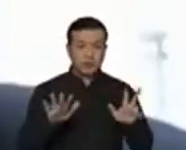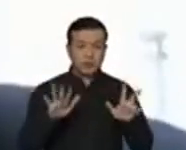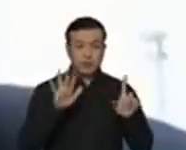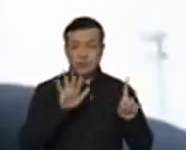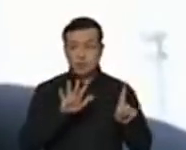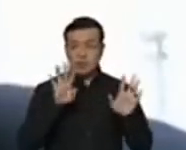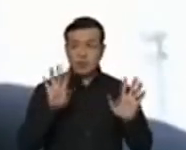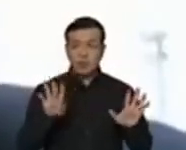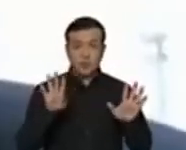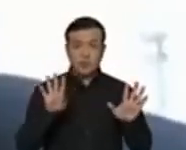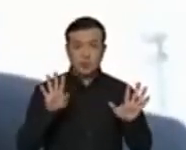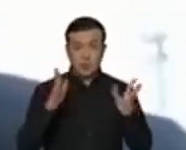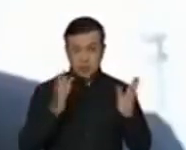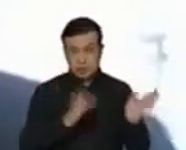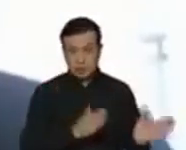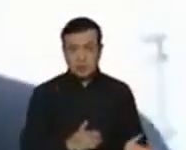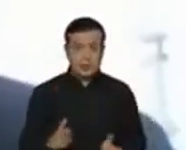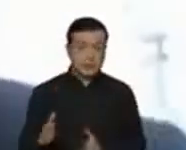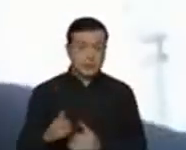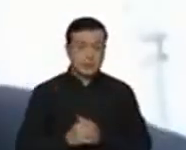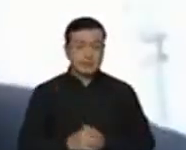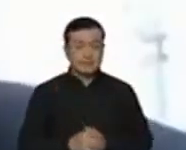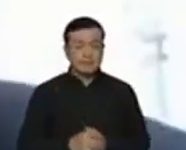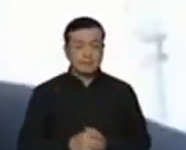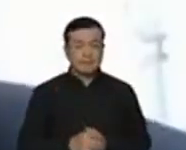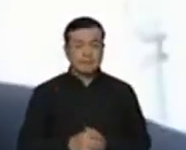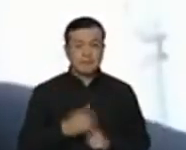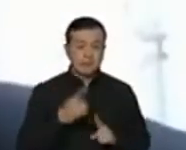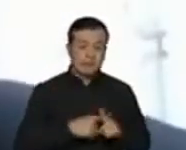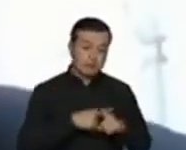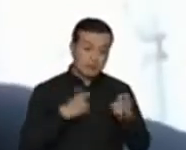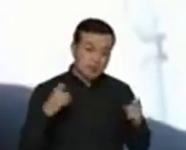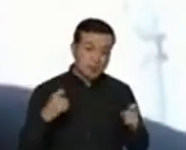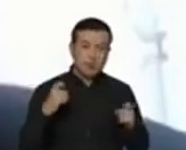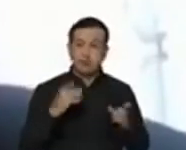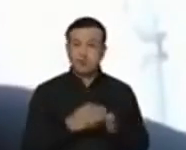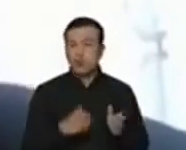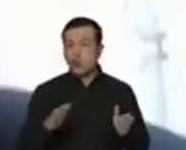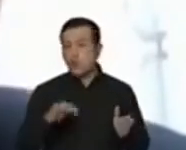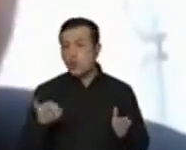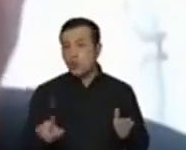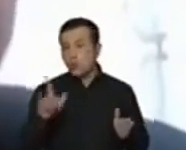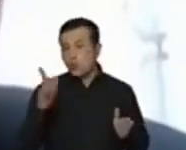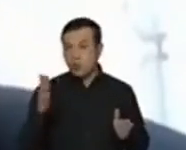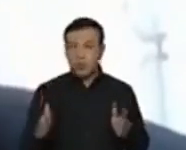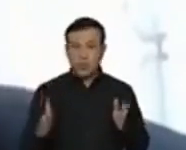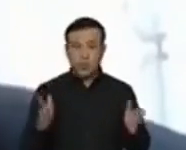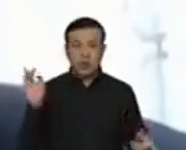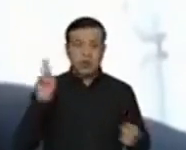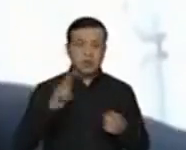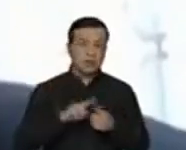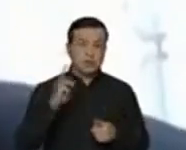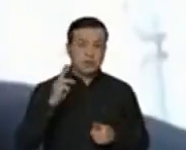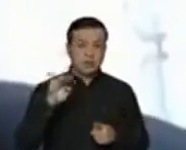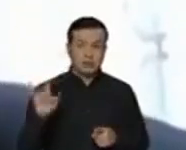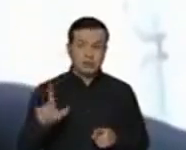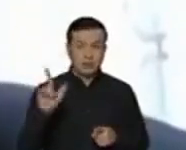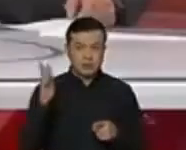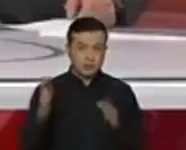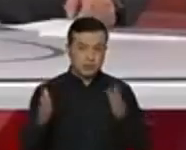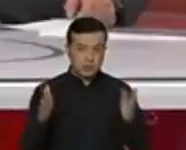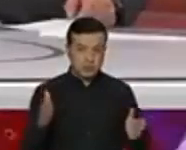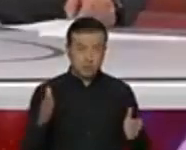37.869 operaciones entre marzo y lo que va de julio, De acuerdo. hasta el 16 de... Hasta